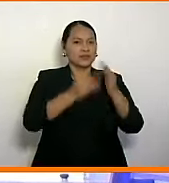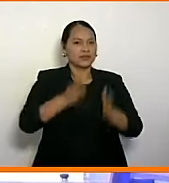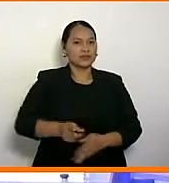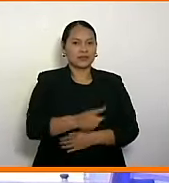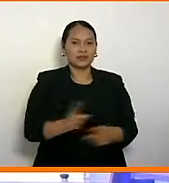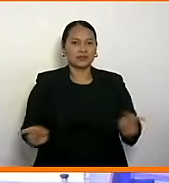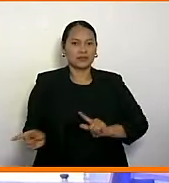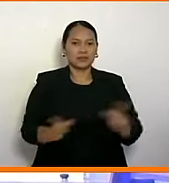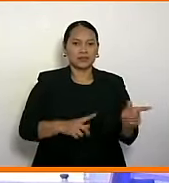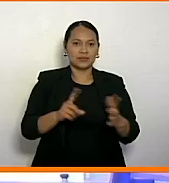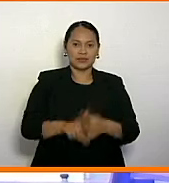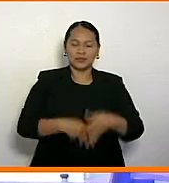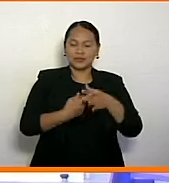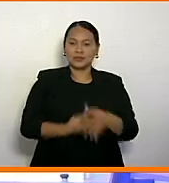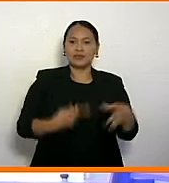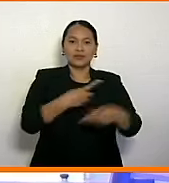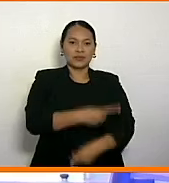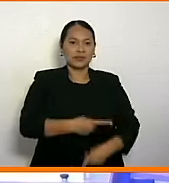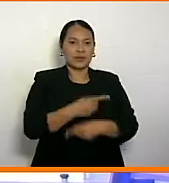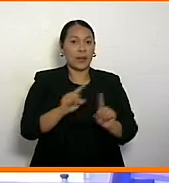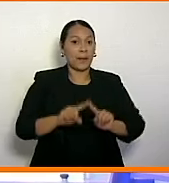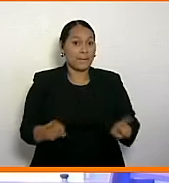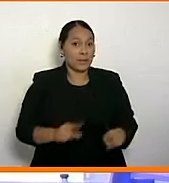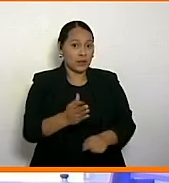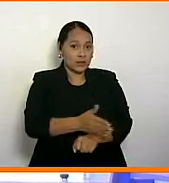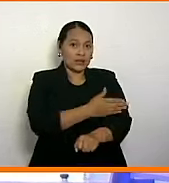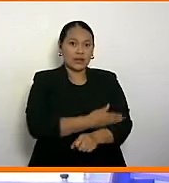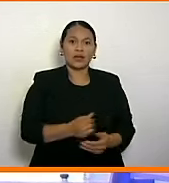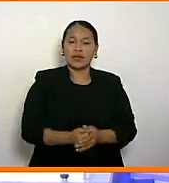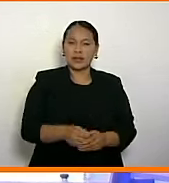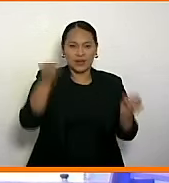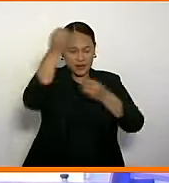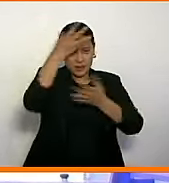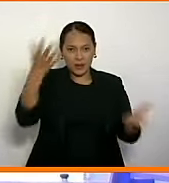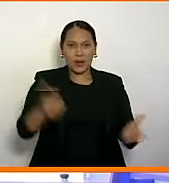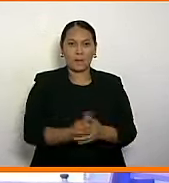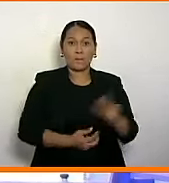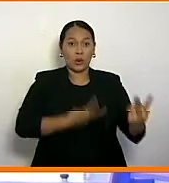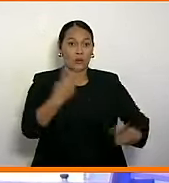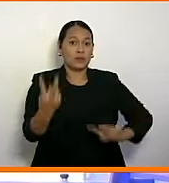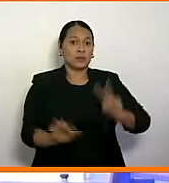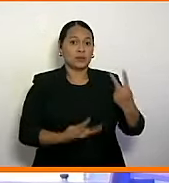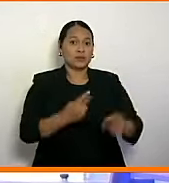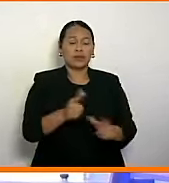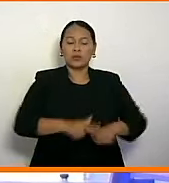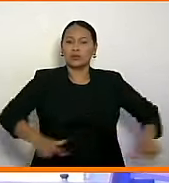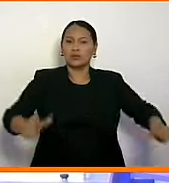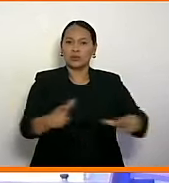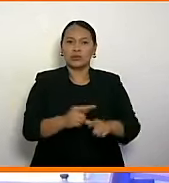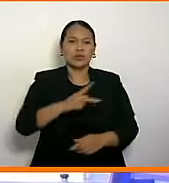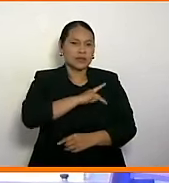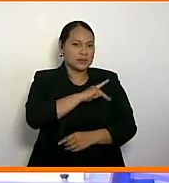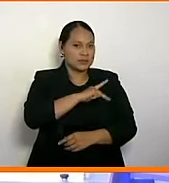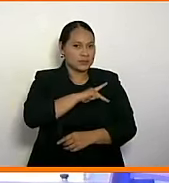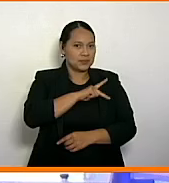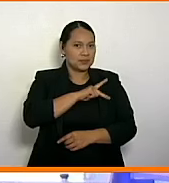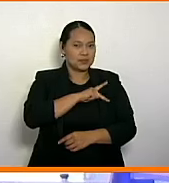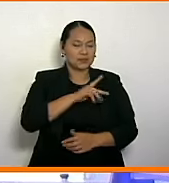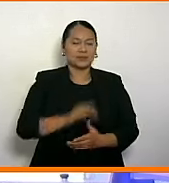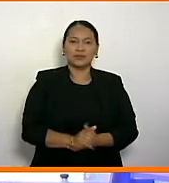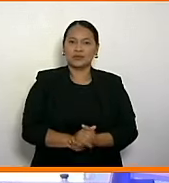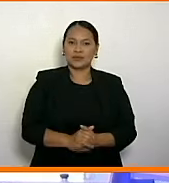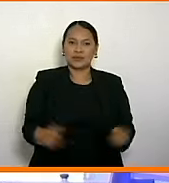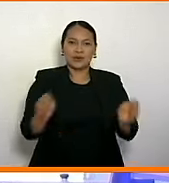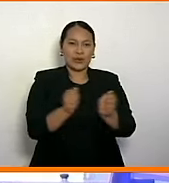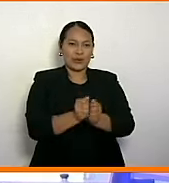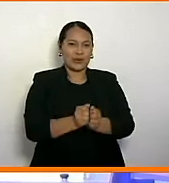comenzar con la diversión. Pero antes, déjame comentarte que visitamos el Macro Distrito Municipal de Las Palmas en San Pedro Sula.